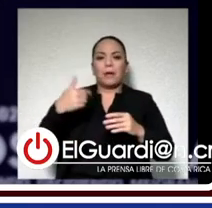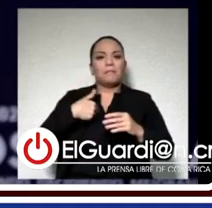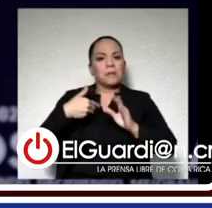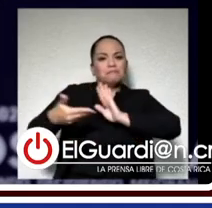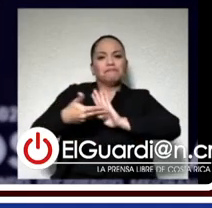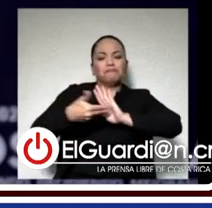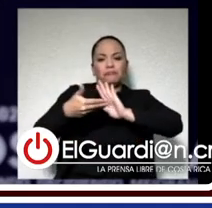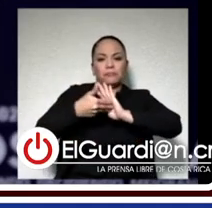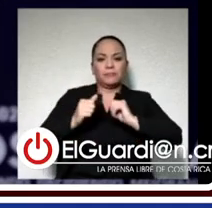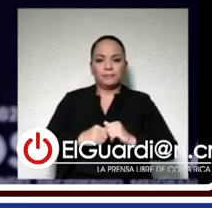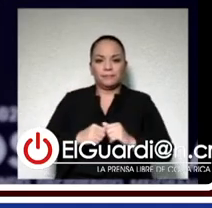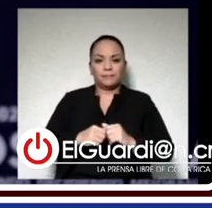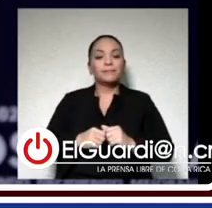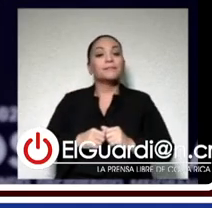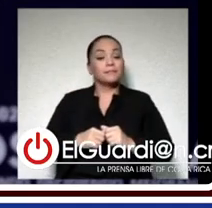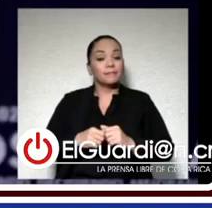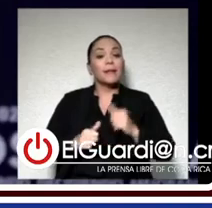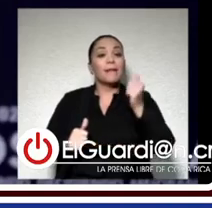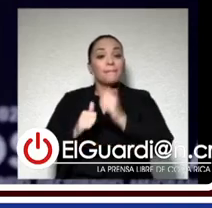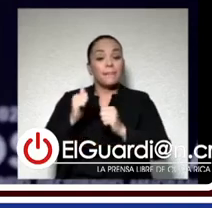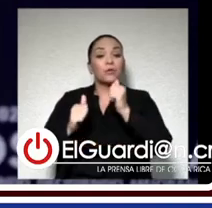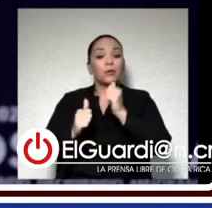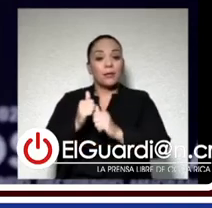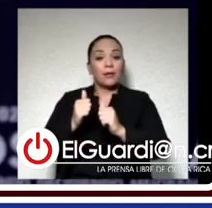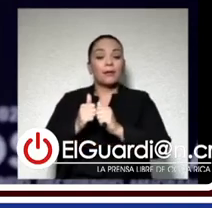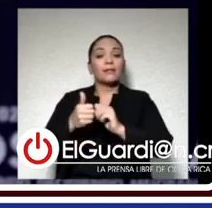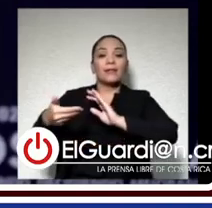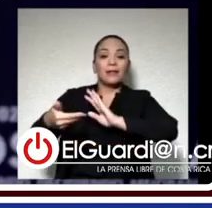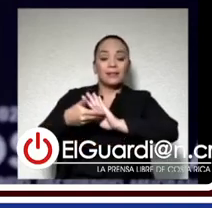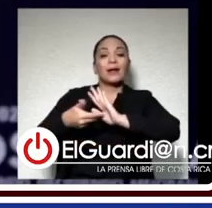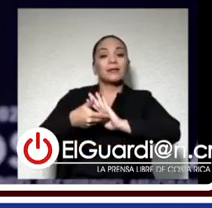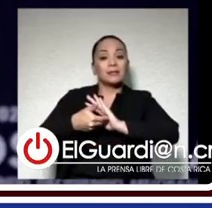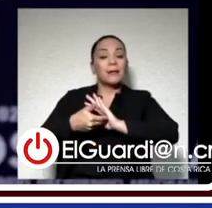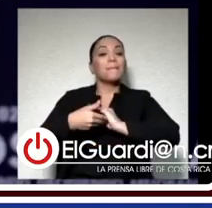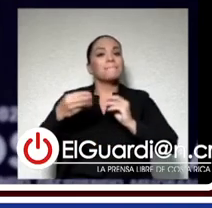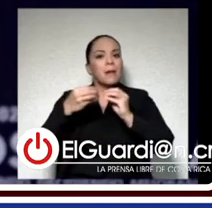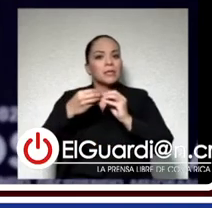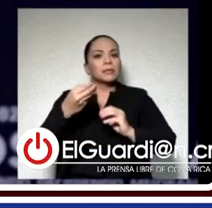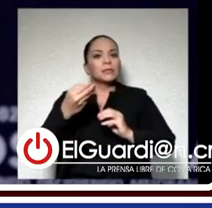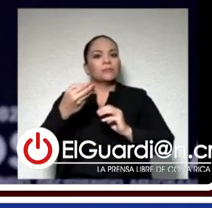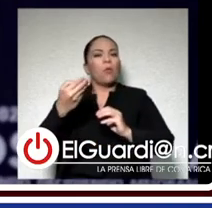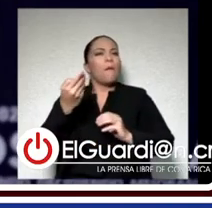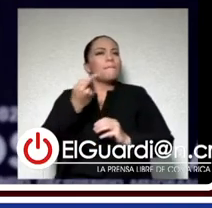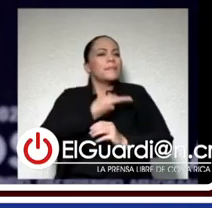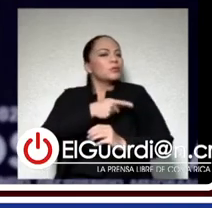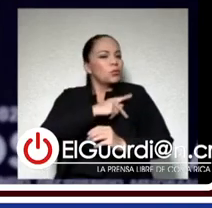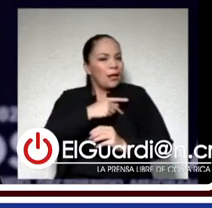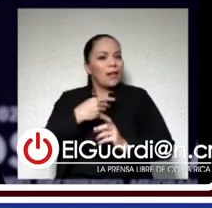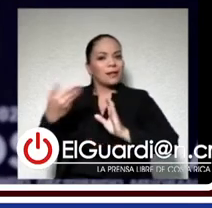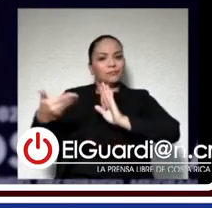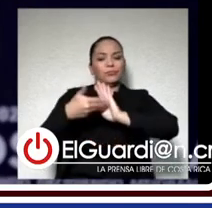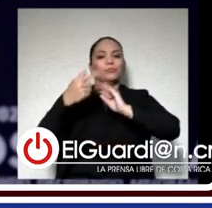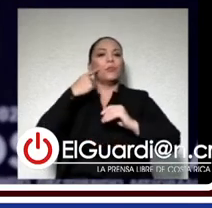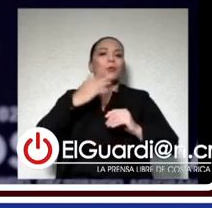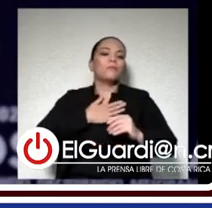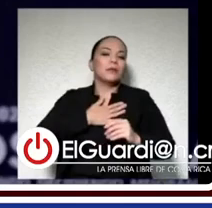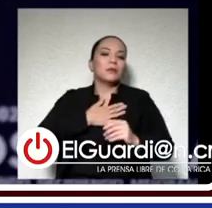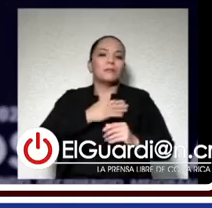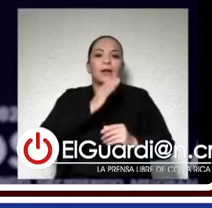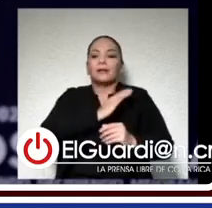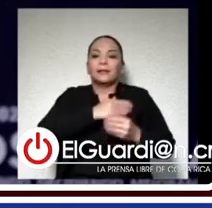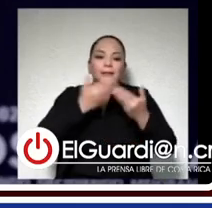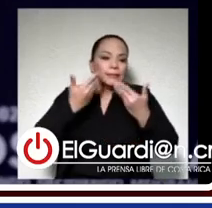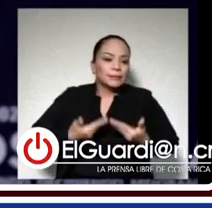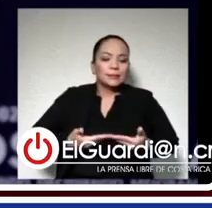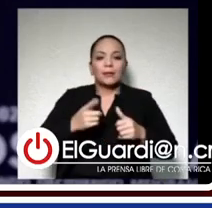gestión. En su mayoría son ataques personales por mis características,